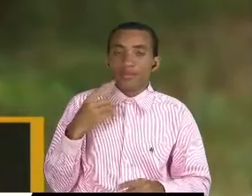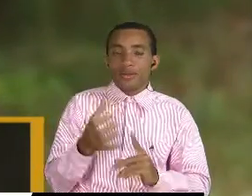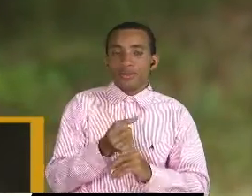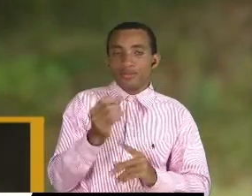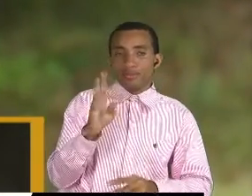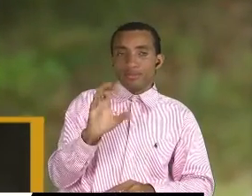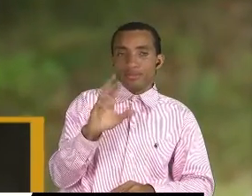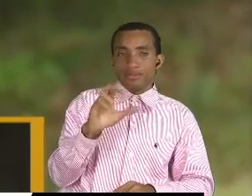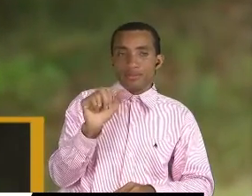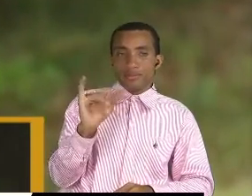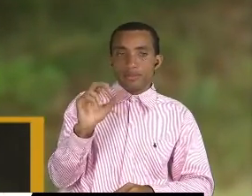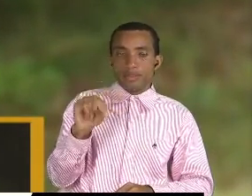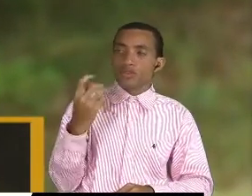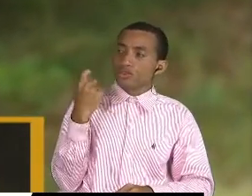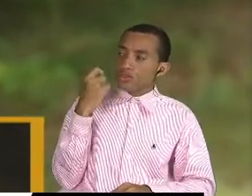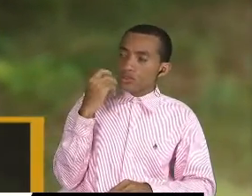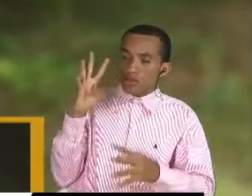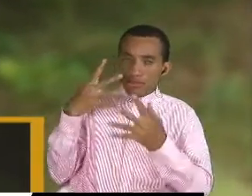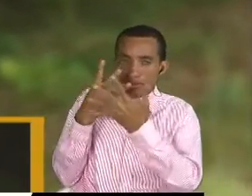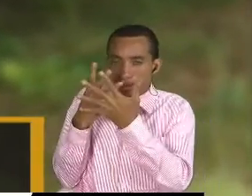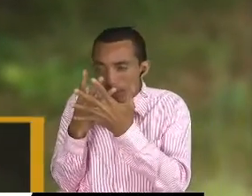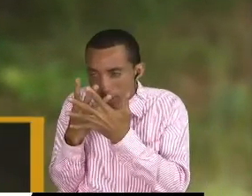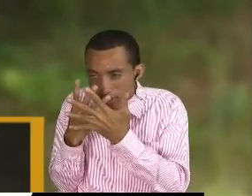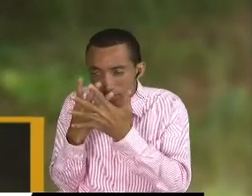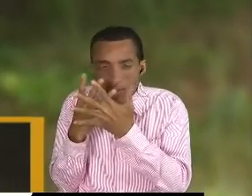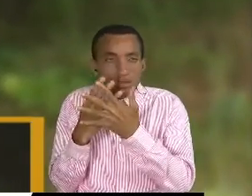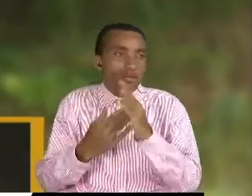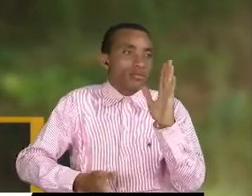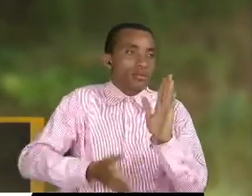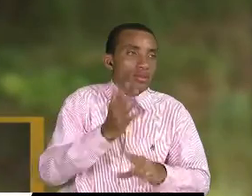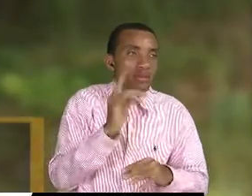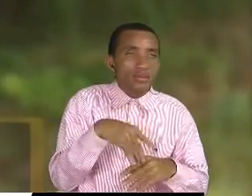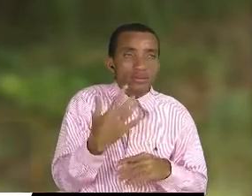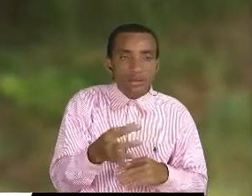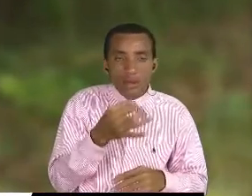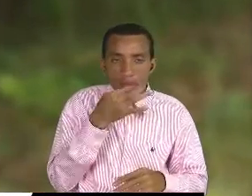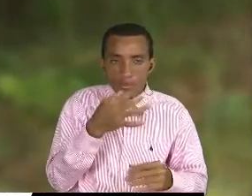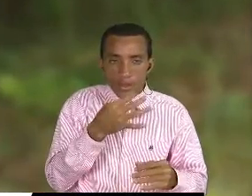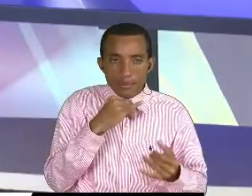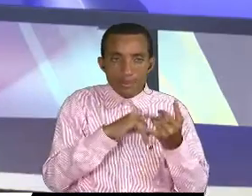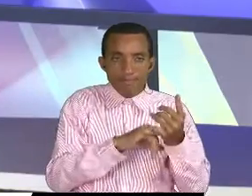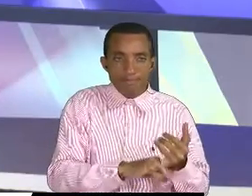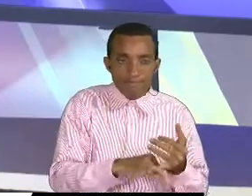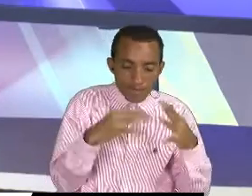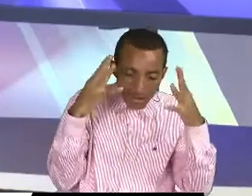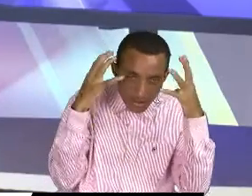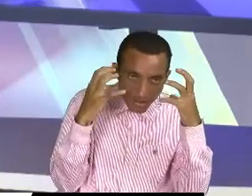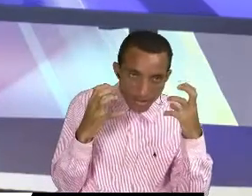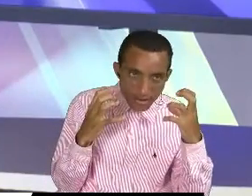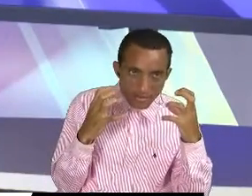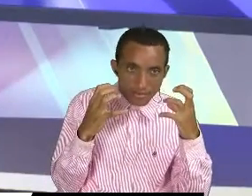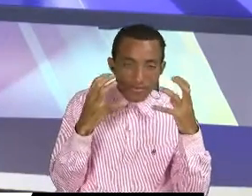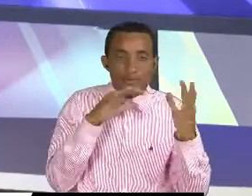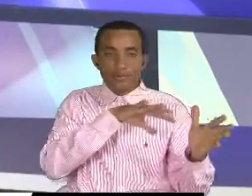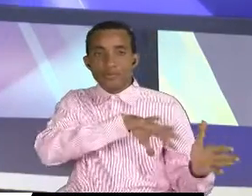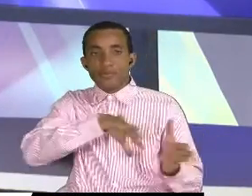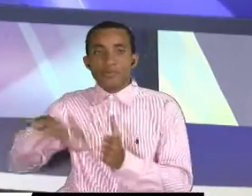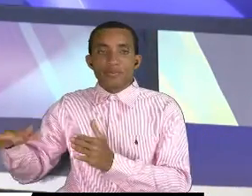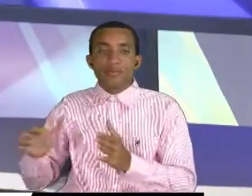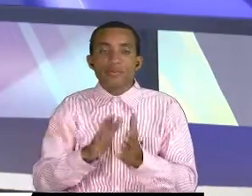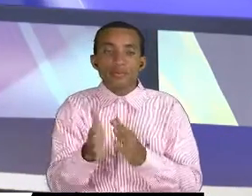habría salido de la cárcel y estaba, al parecer, tomando medicamentos antidepresivos. Sin moto y sin